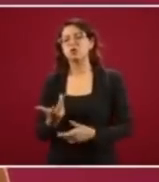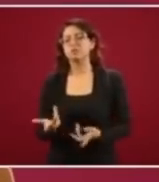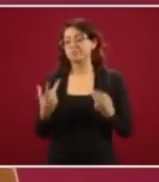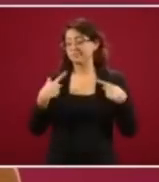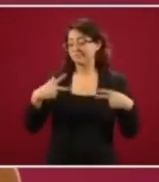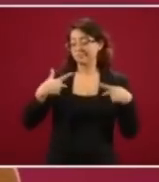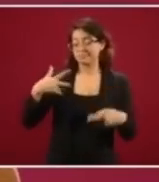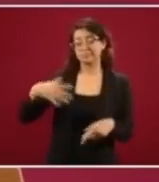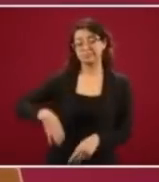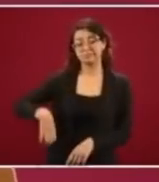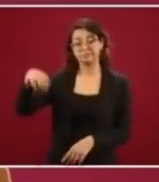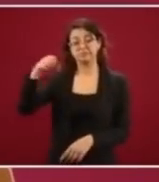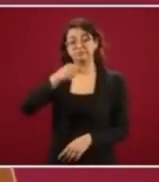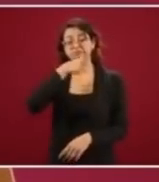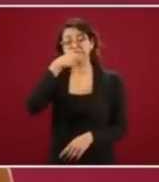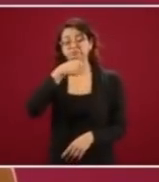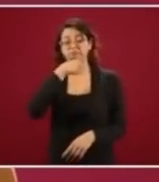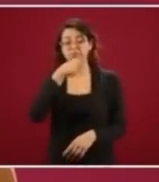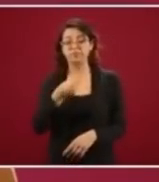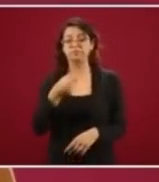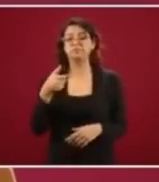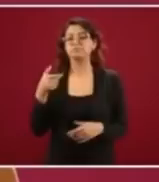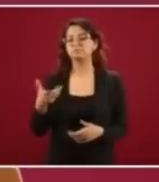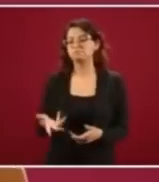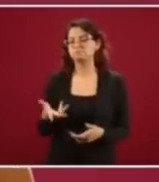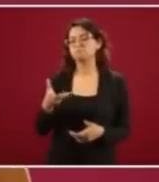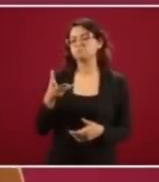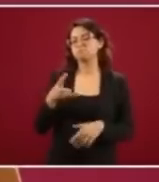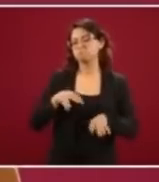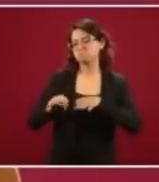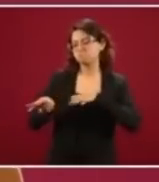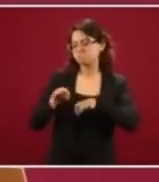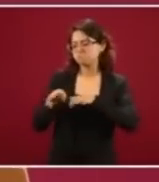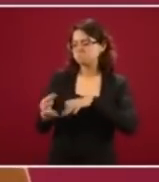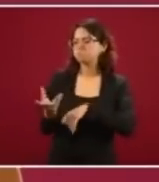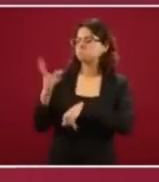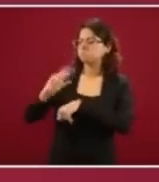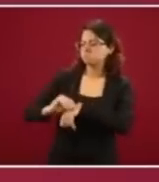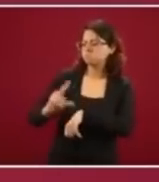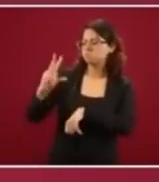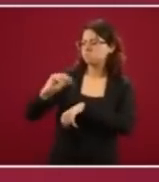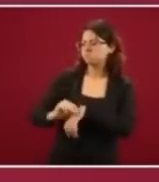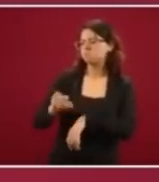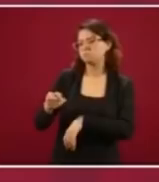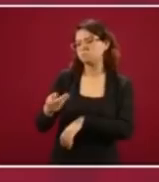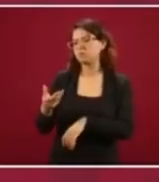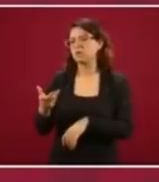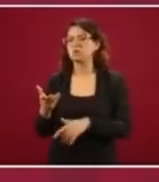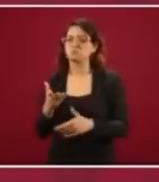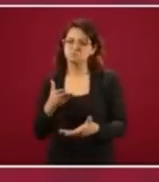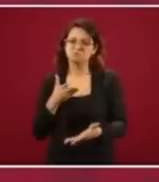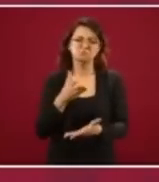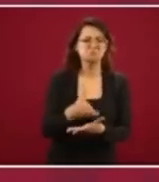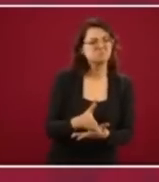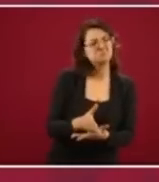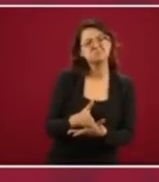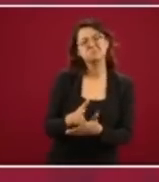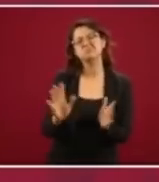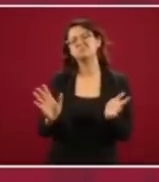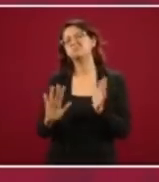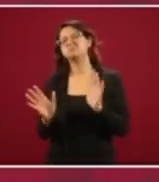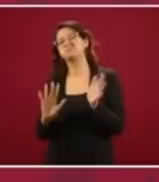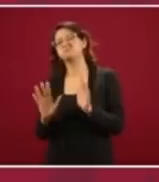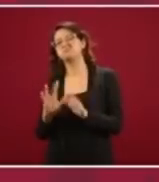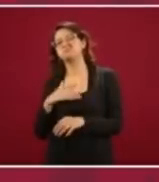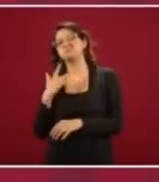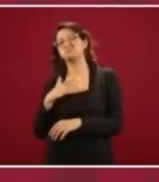personas adultas mayores, la flexibilidad que tienen en este tipo, digamos, de funciones es poder ir o no ir cuando ellos